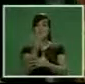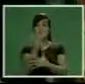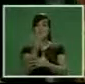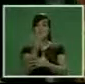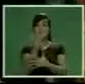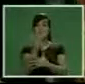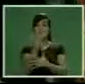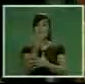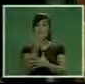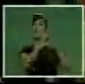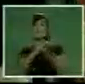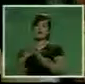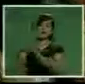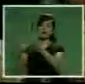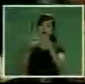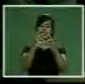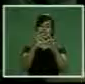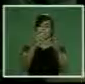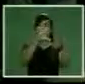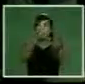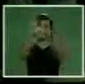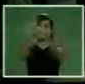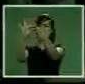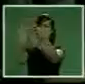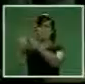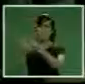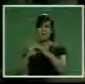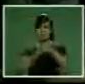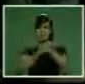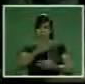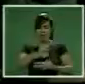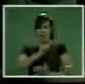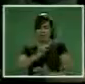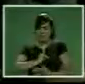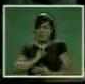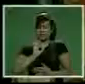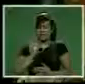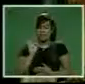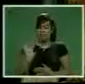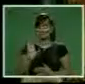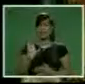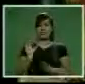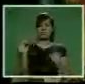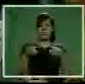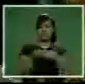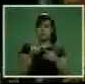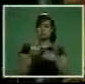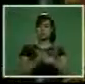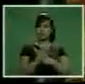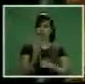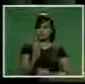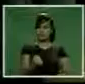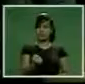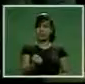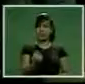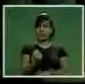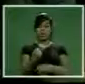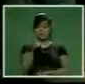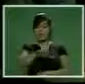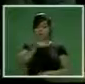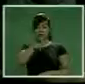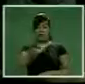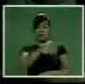solidaridad, es en unidad, es en identidad como país, como colectivo, es la única forma que haya cambio. Porque quienes quieren que